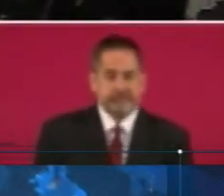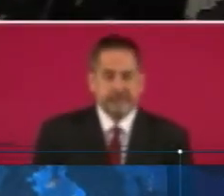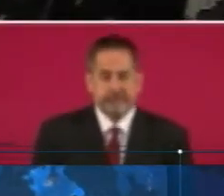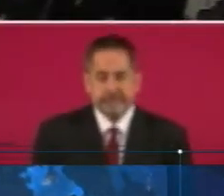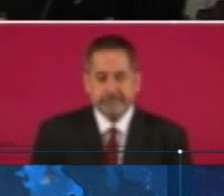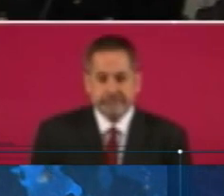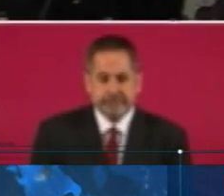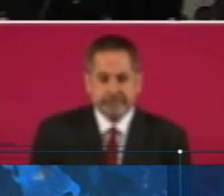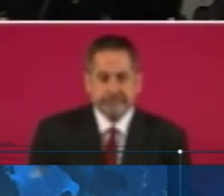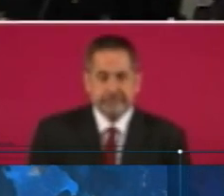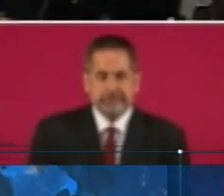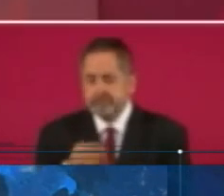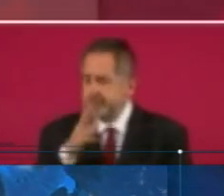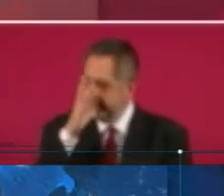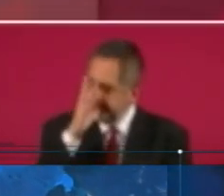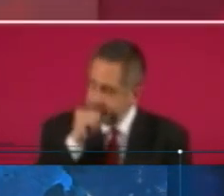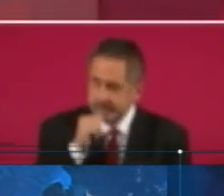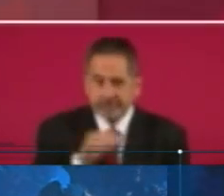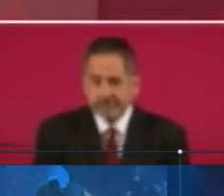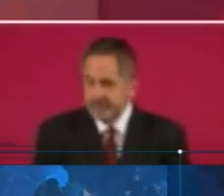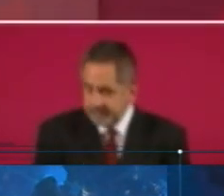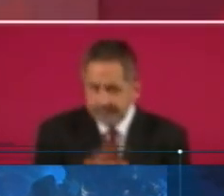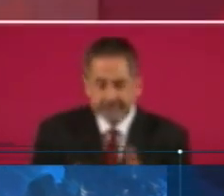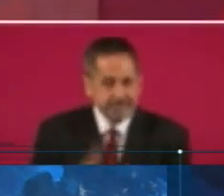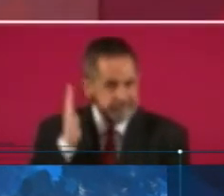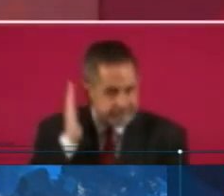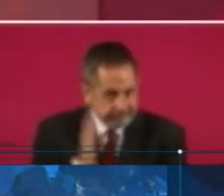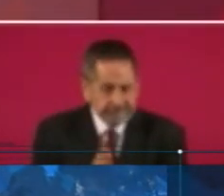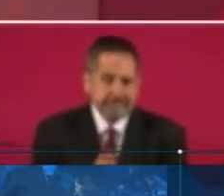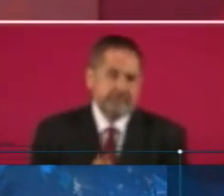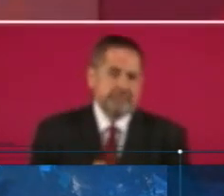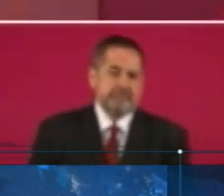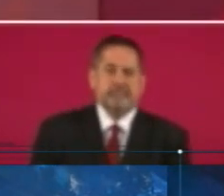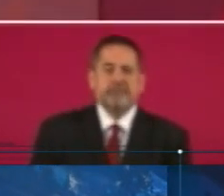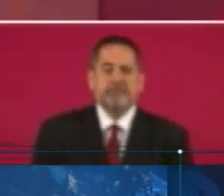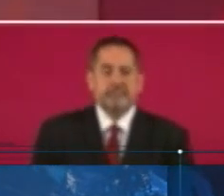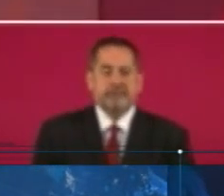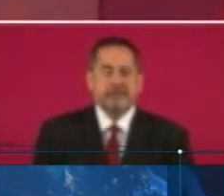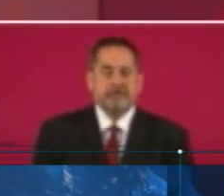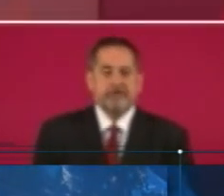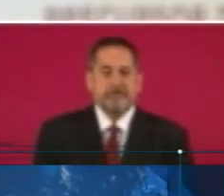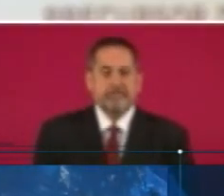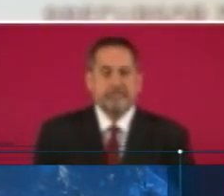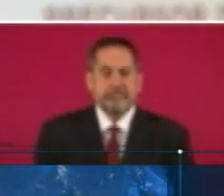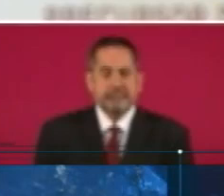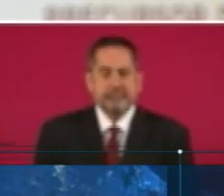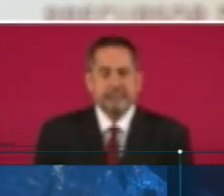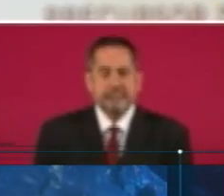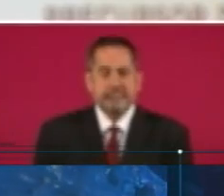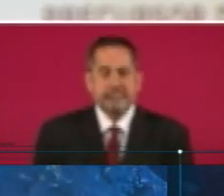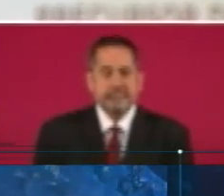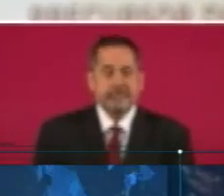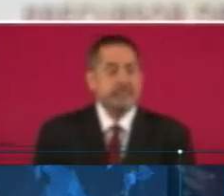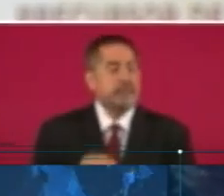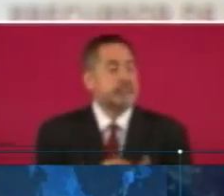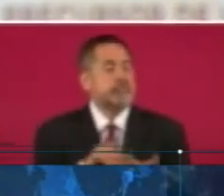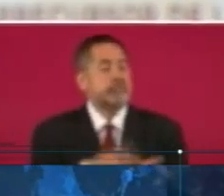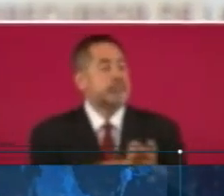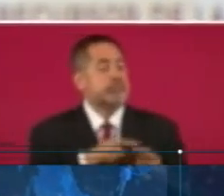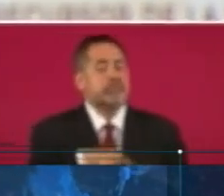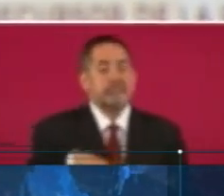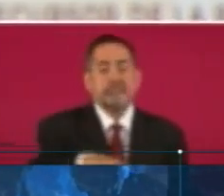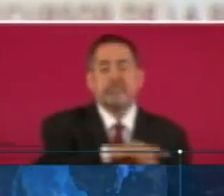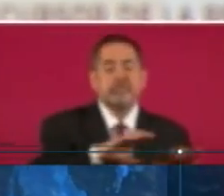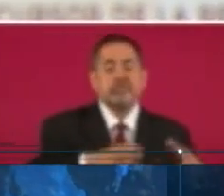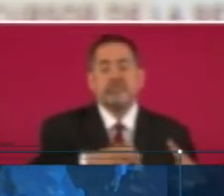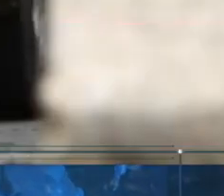4 años en el gobierno y parece que les pasó lo de las placas. Si tenemos suerte, al final de